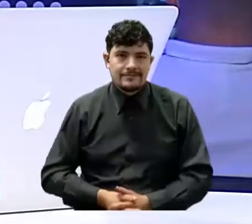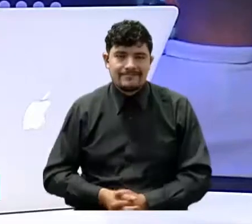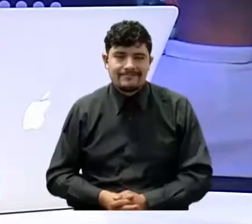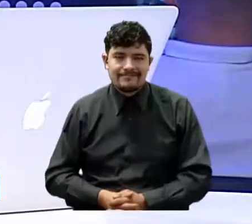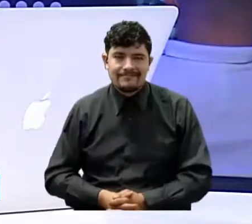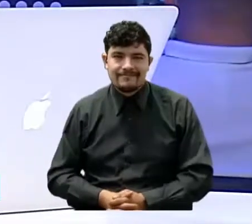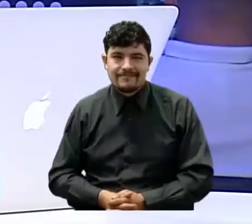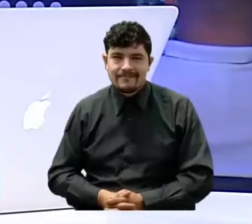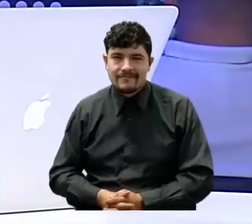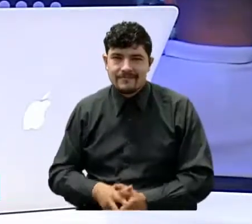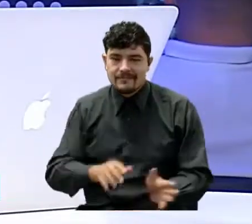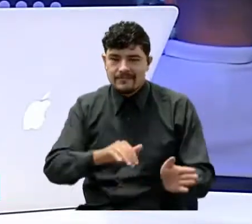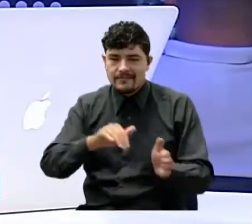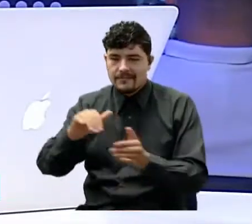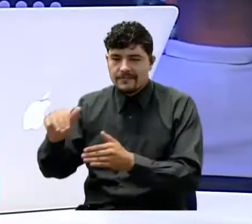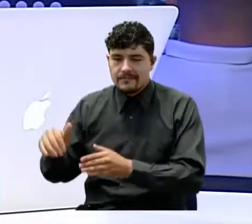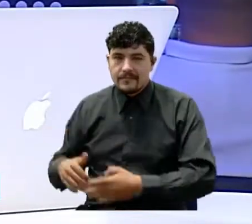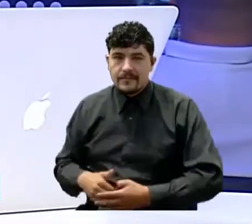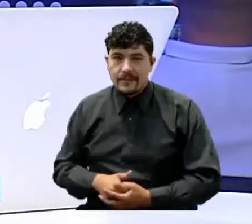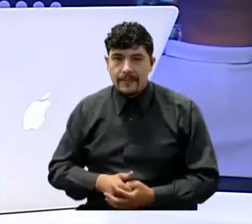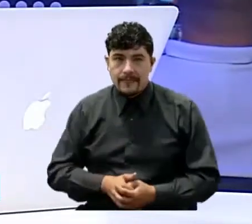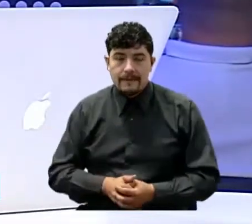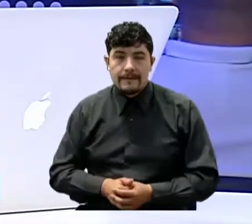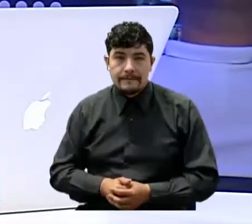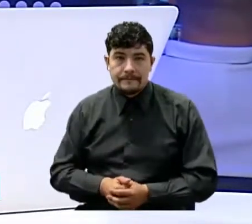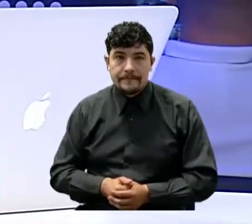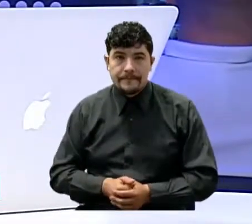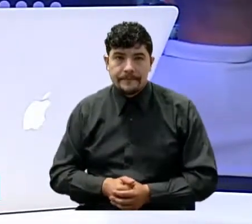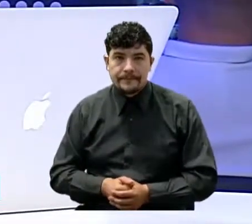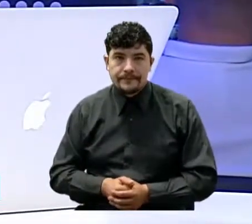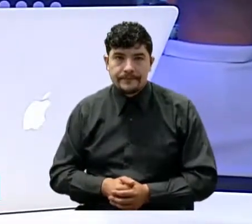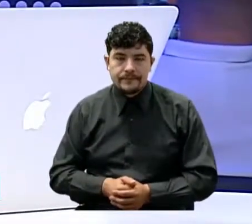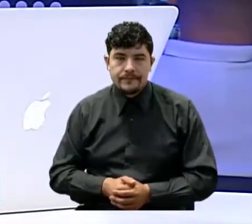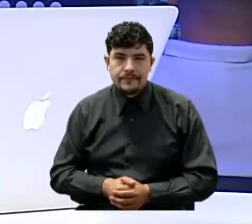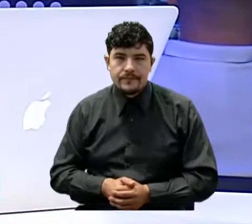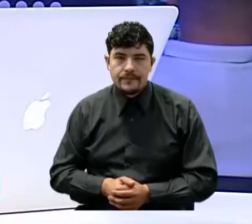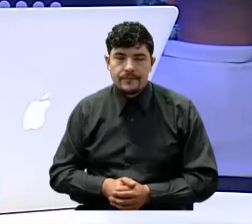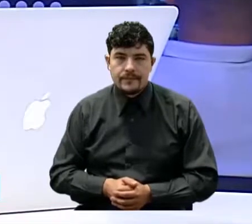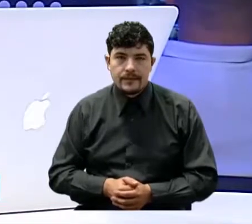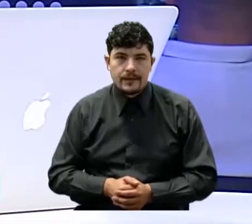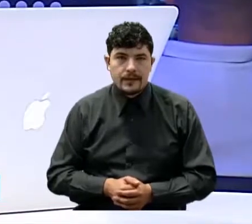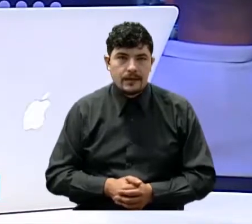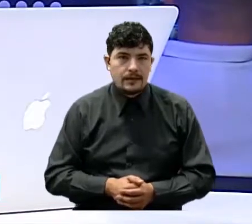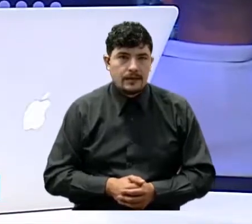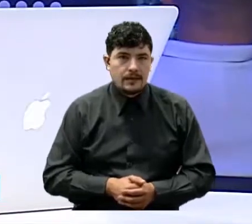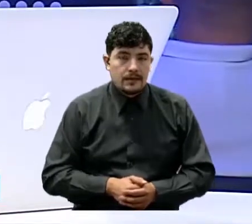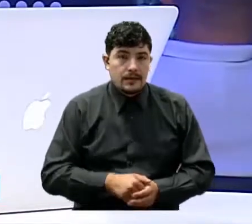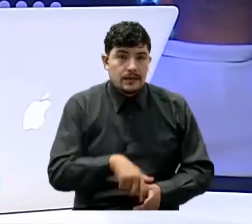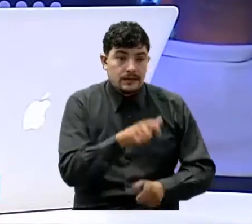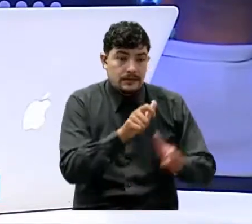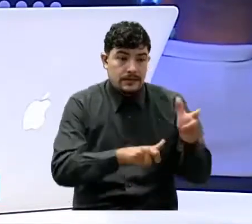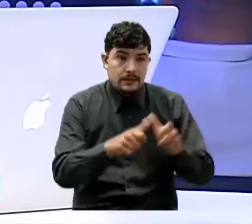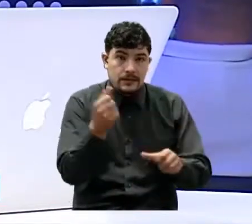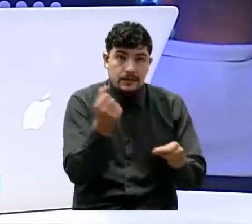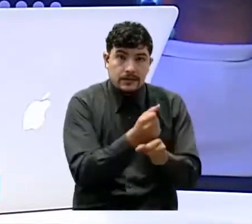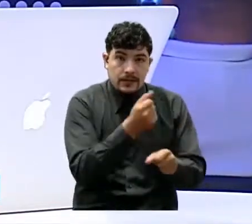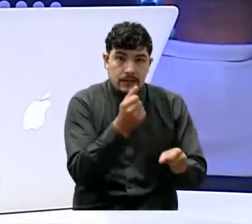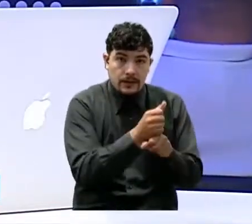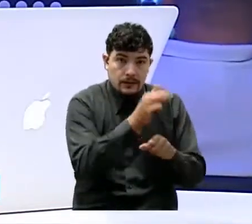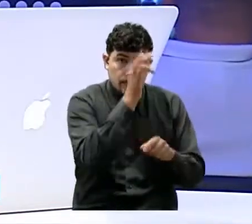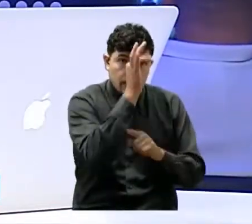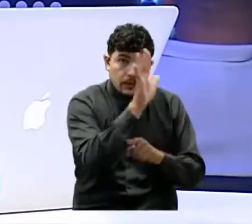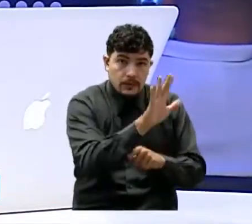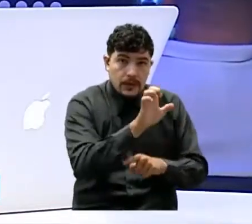Con el objetivo de mejorar el bienestar y la salud de los funcionarios que laboran en el principal centro asistencial de Cúcuta, Hospital Erasmo